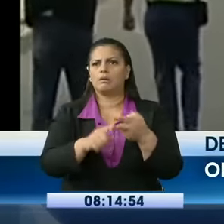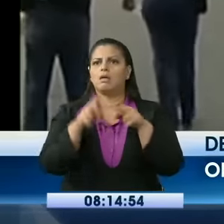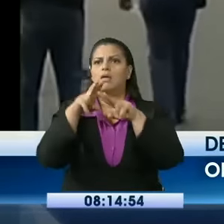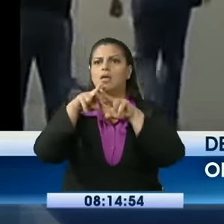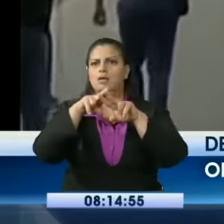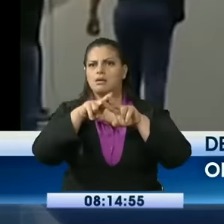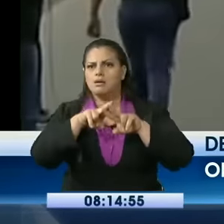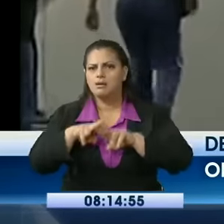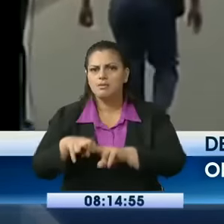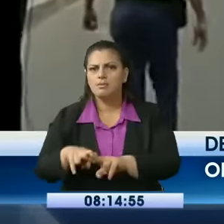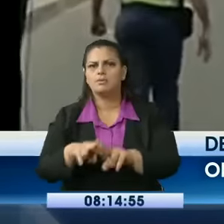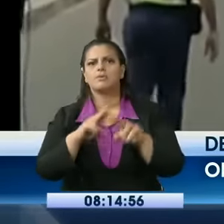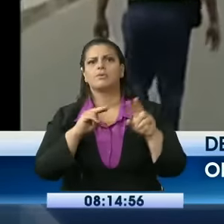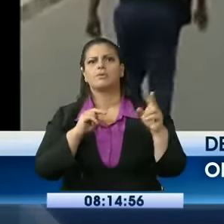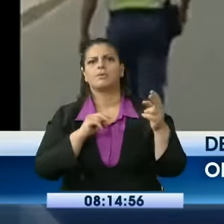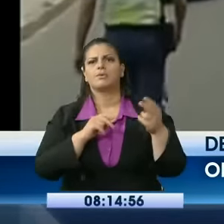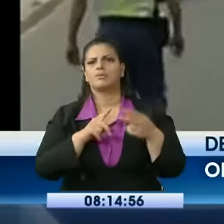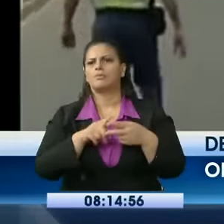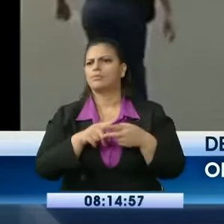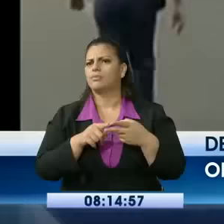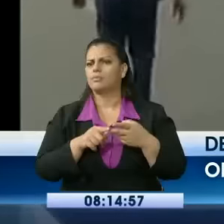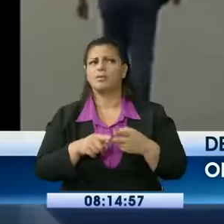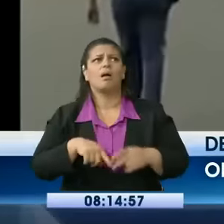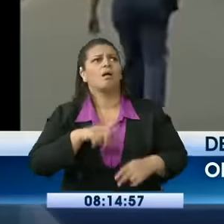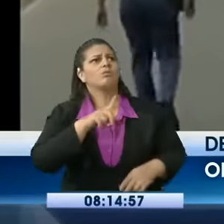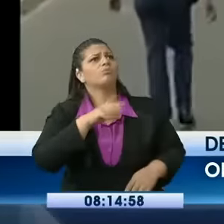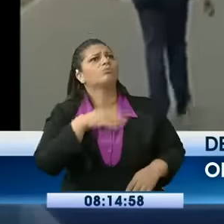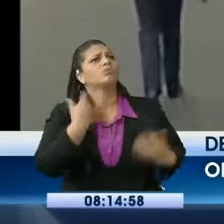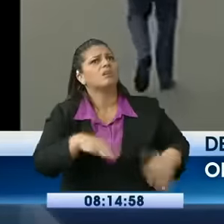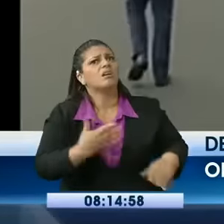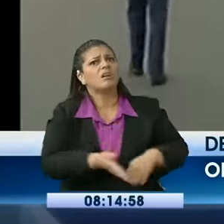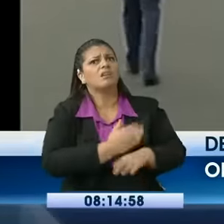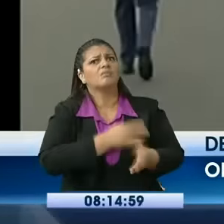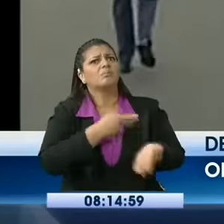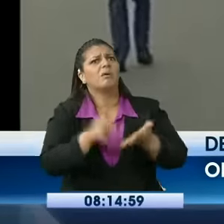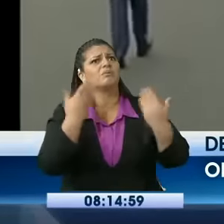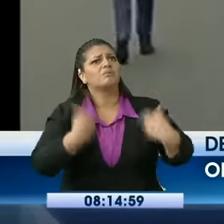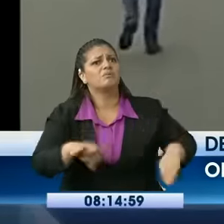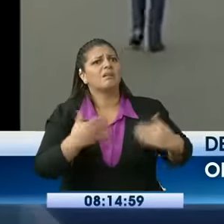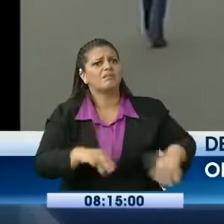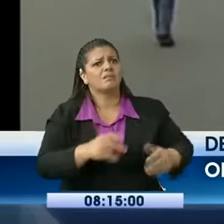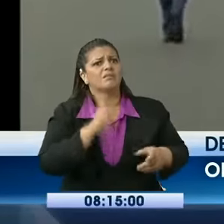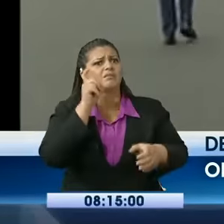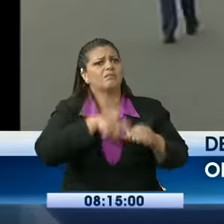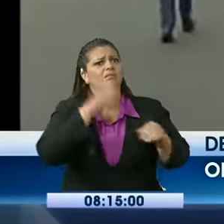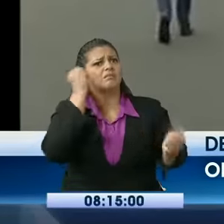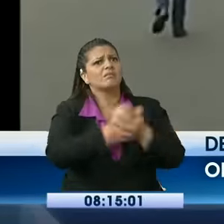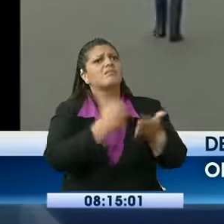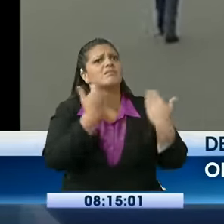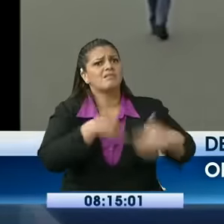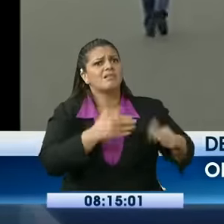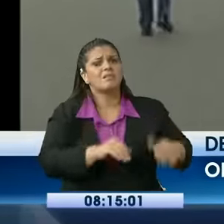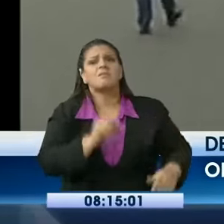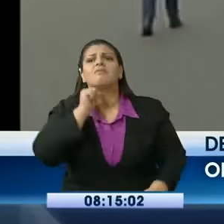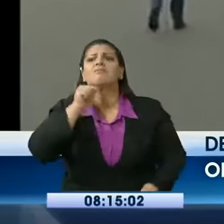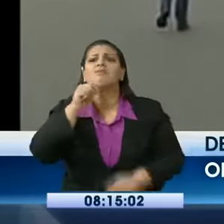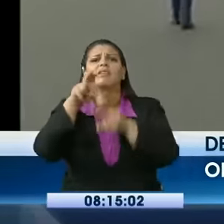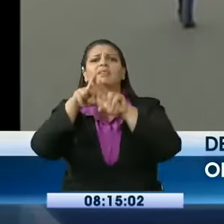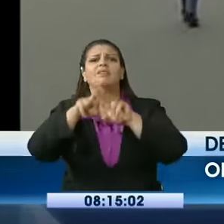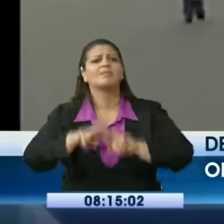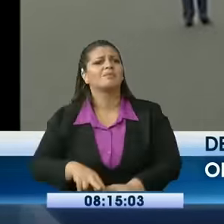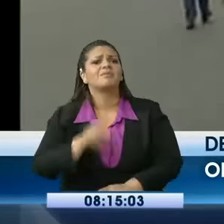por eso. De pronto si sale un conductor y le dice, no, es que ya pagué, pero no lo he revisado aún, ¿es válido? No, nosotros, está bien, él puede decirme eso,